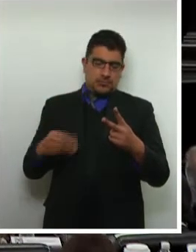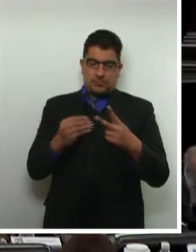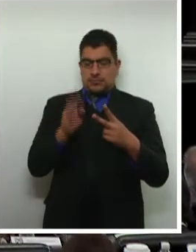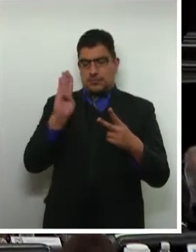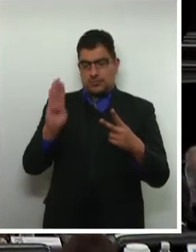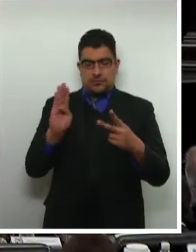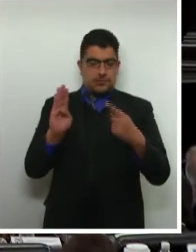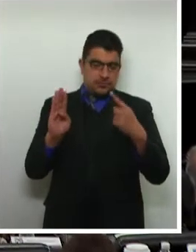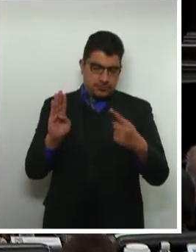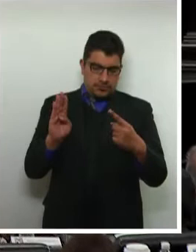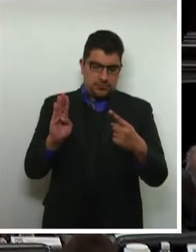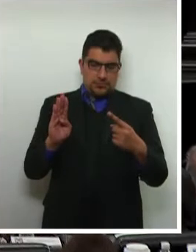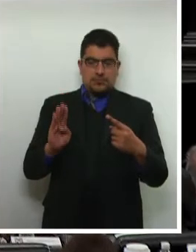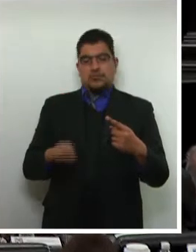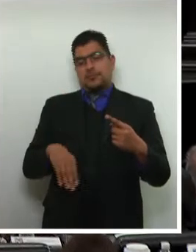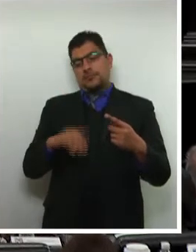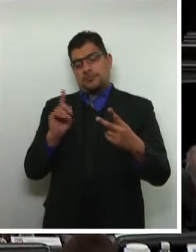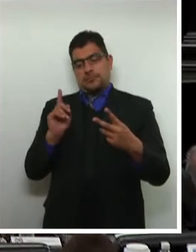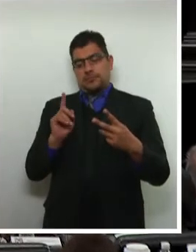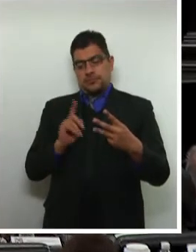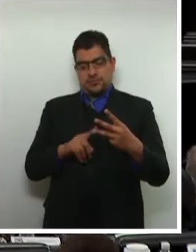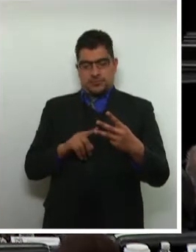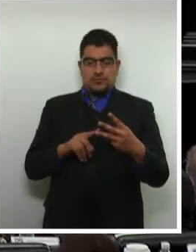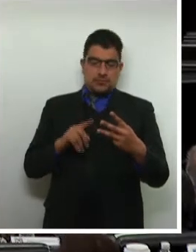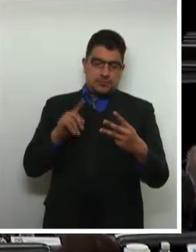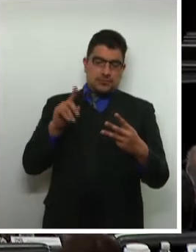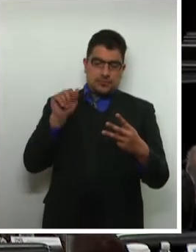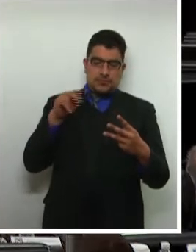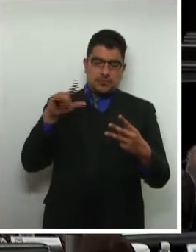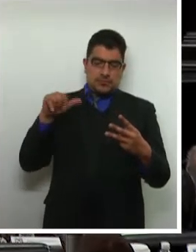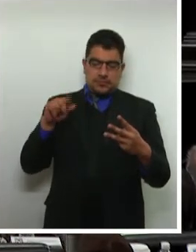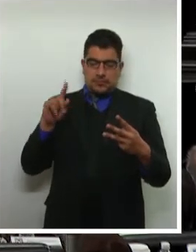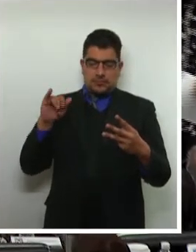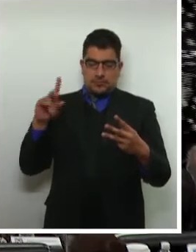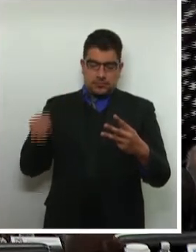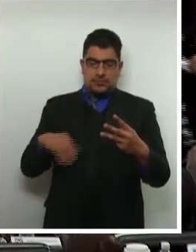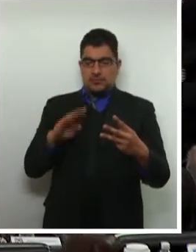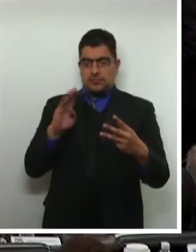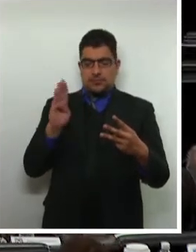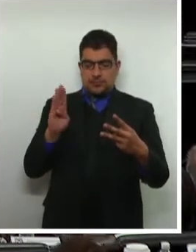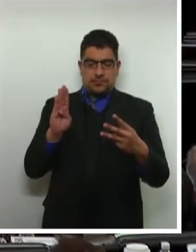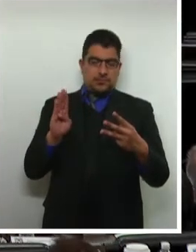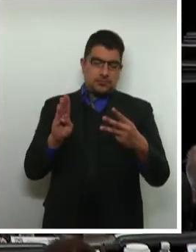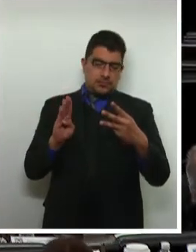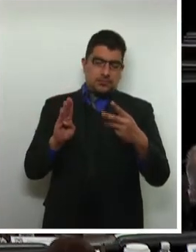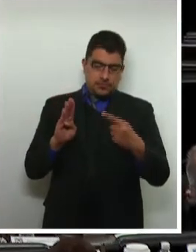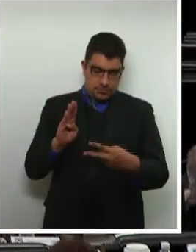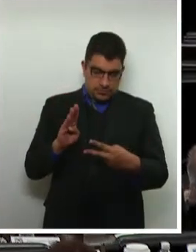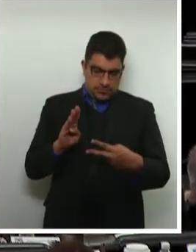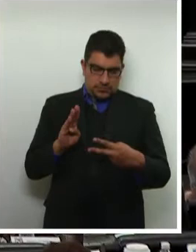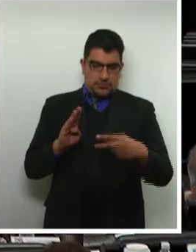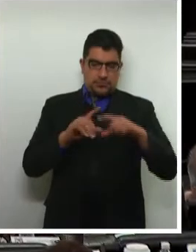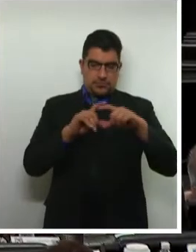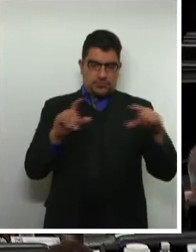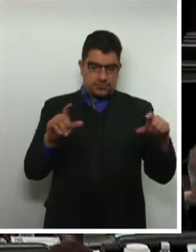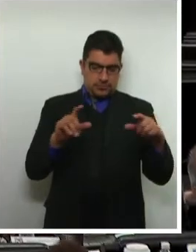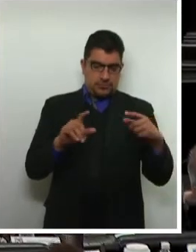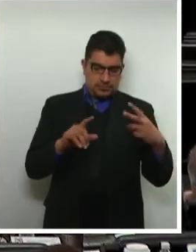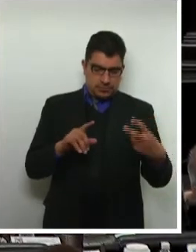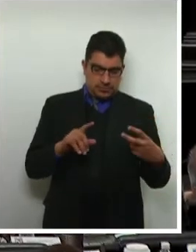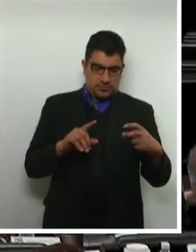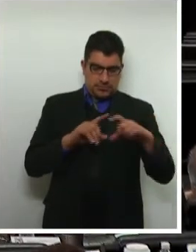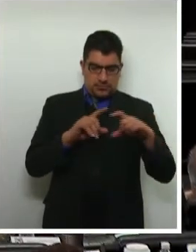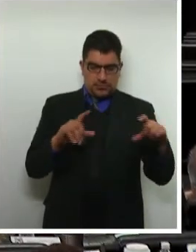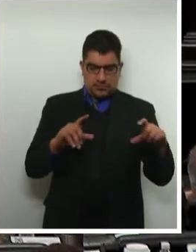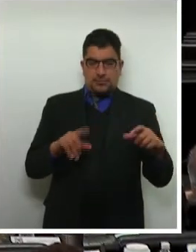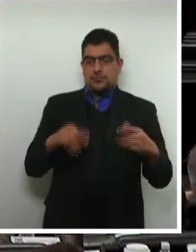B numeral 1, la reserva de la diputada Mayela Delgadillo al apartado B numeral 2 párrafo segundo y